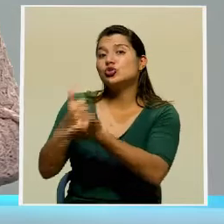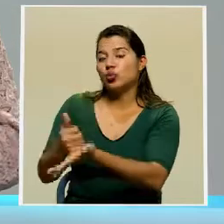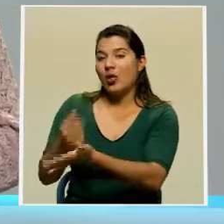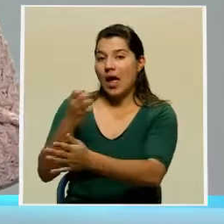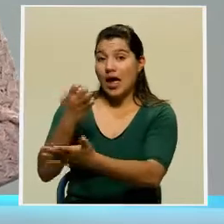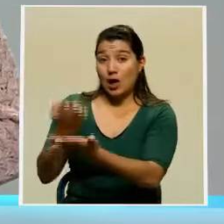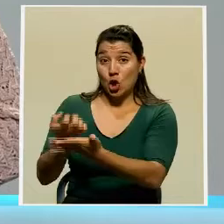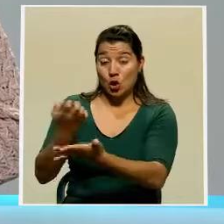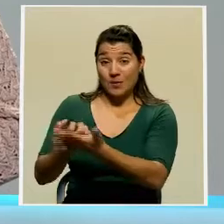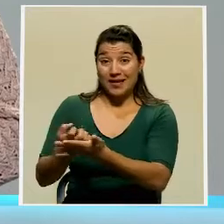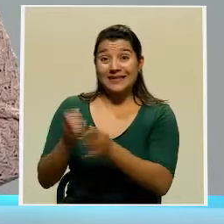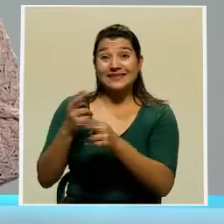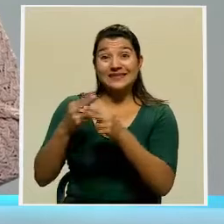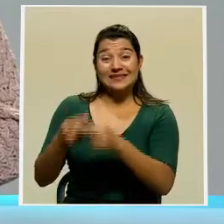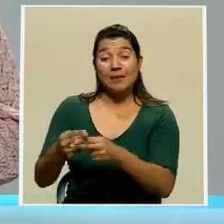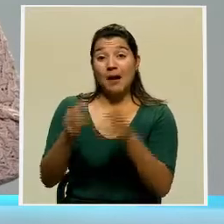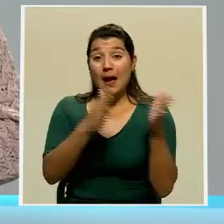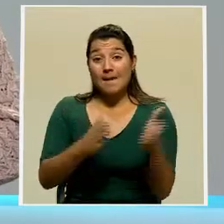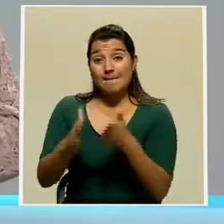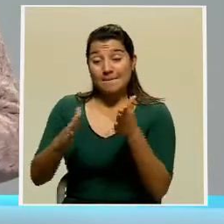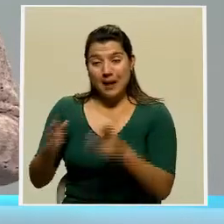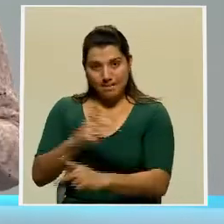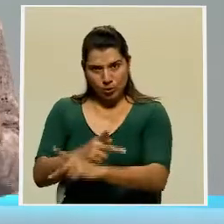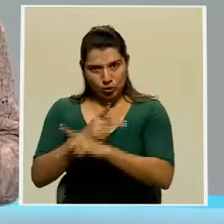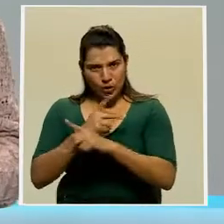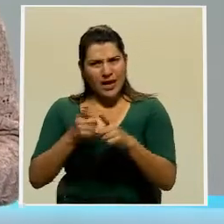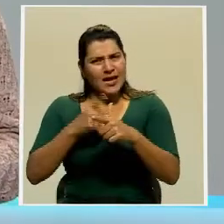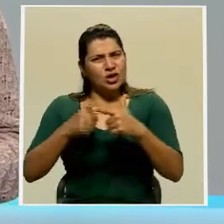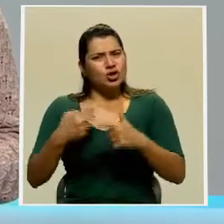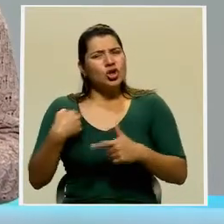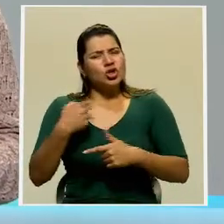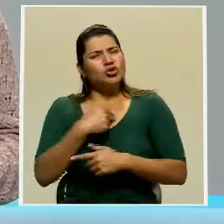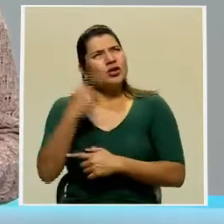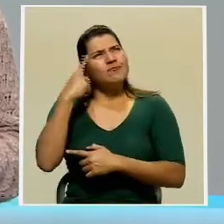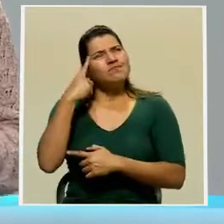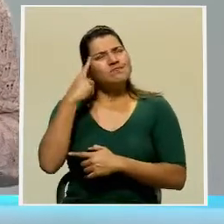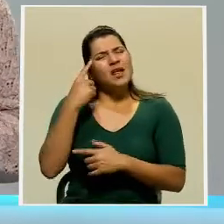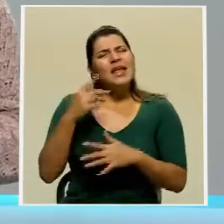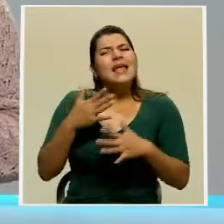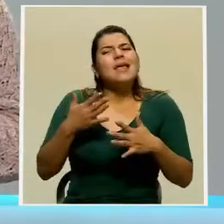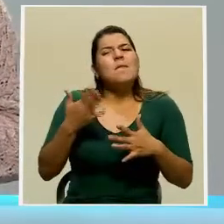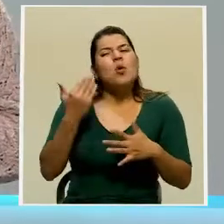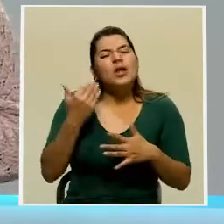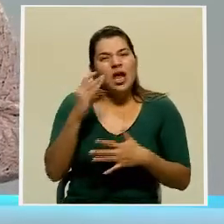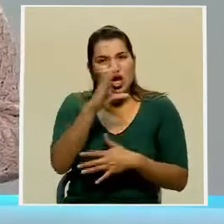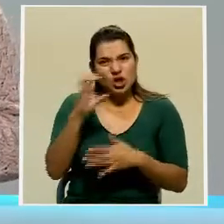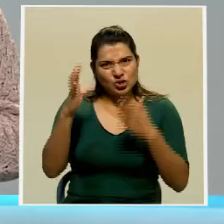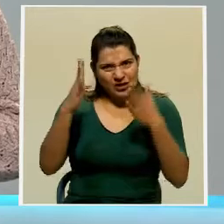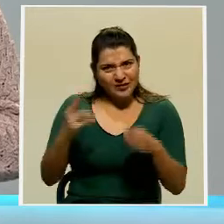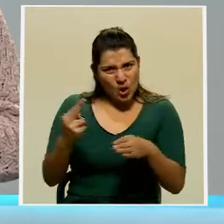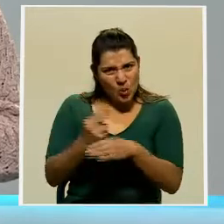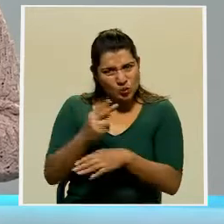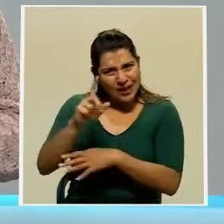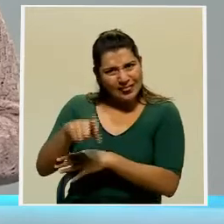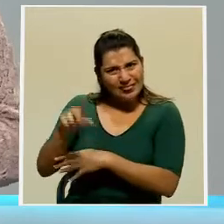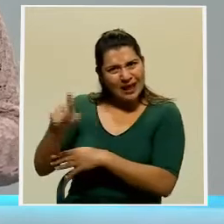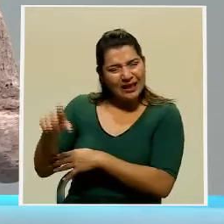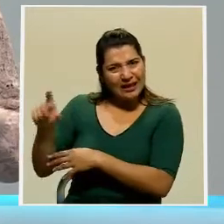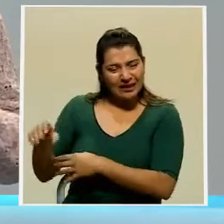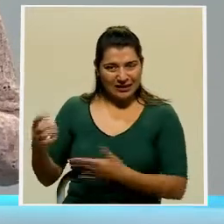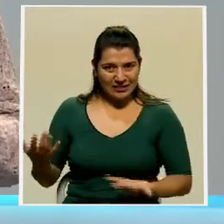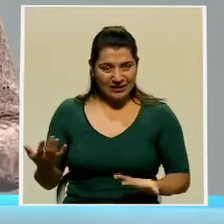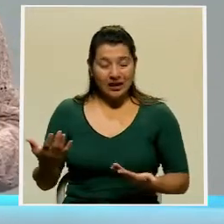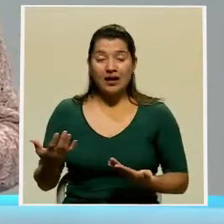aquellas circunstancias que llevan a los costarricenses a utilizar las tarjetas de crédito, porque también se ha dado mucho que